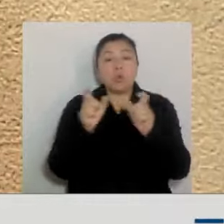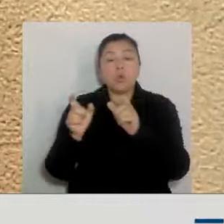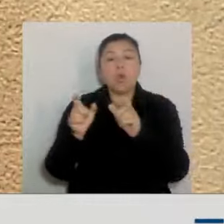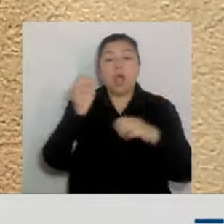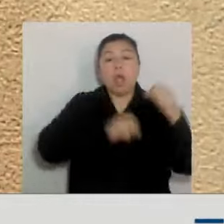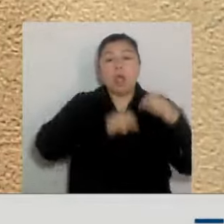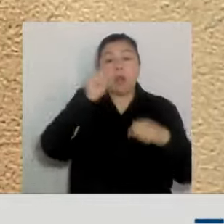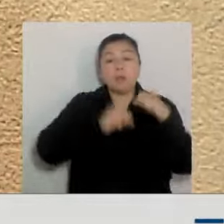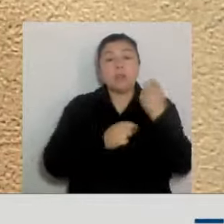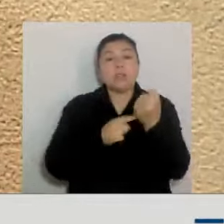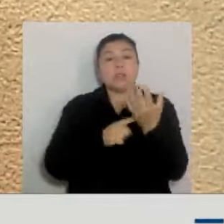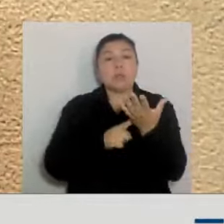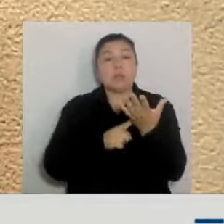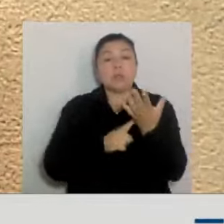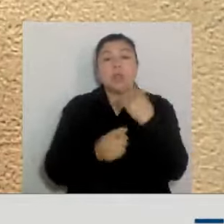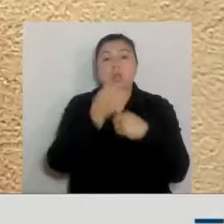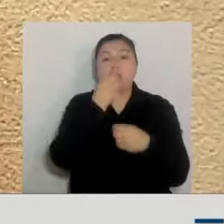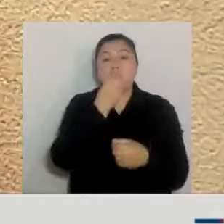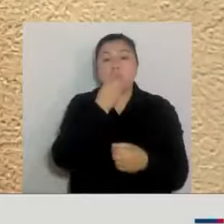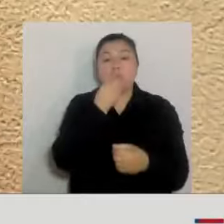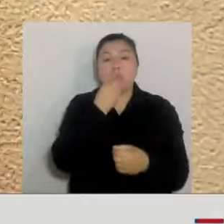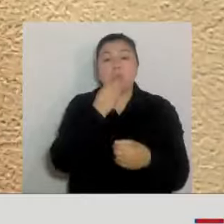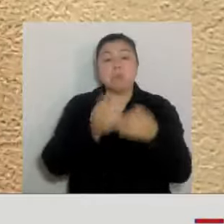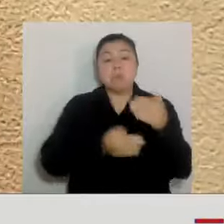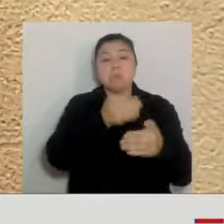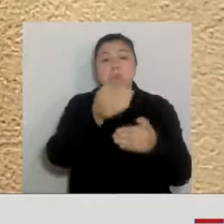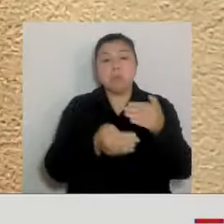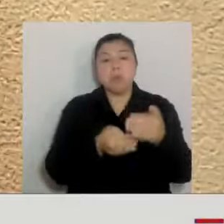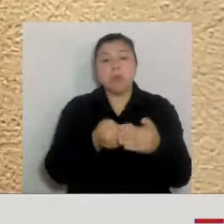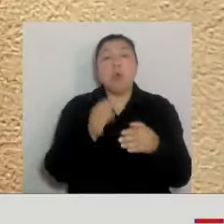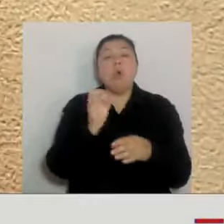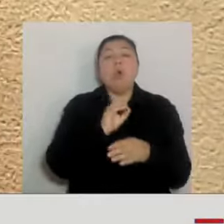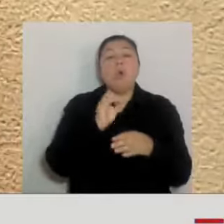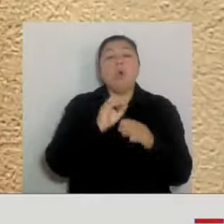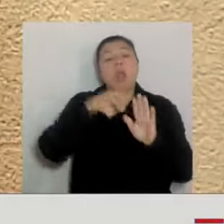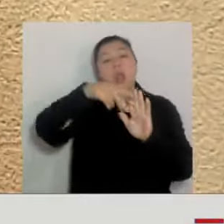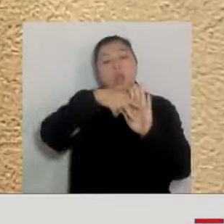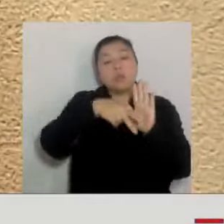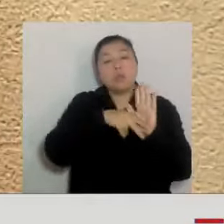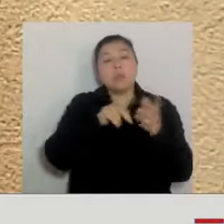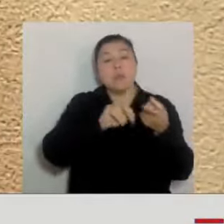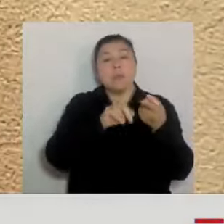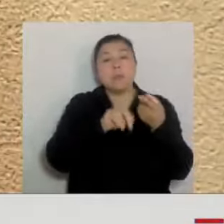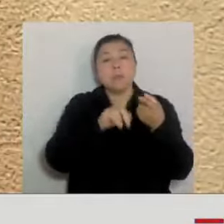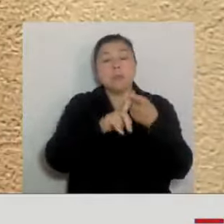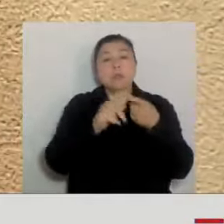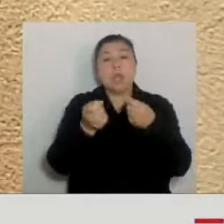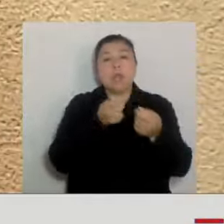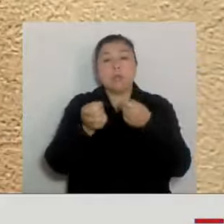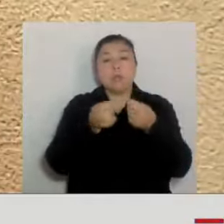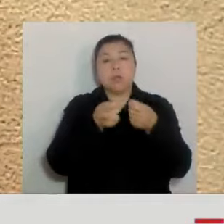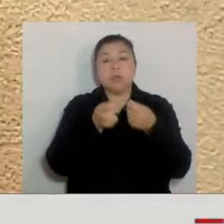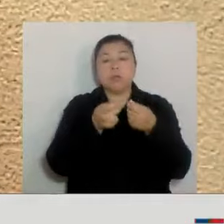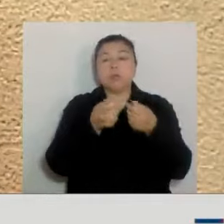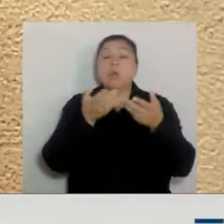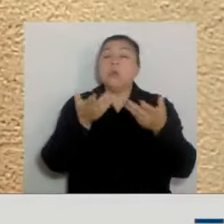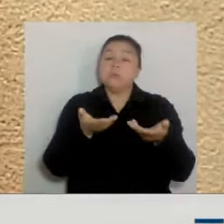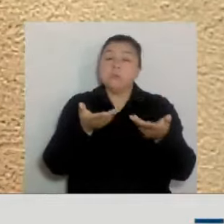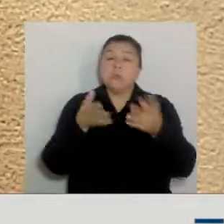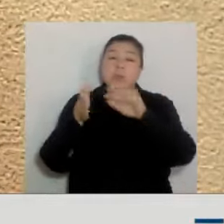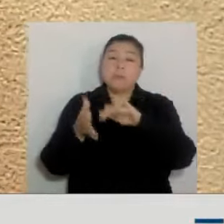tecnología alimentaria en su funcionamiento o en las reglas de participación en el mercado más bien el